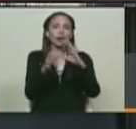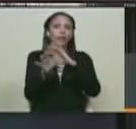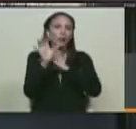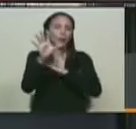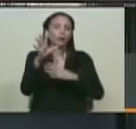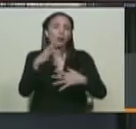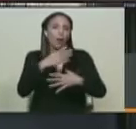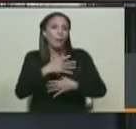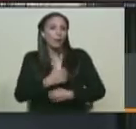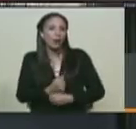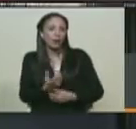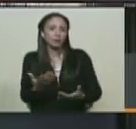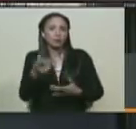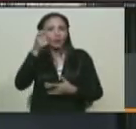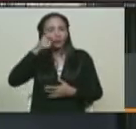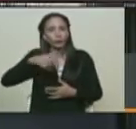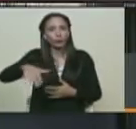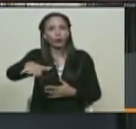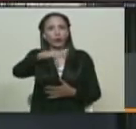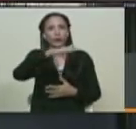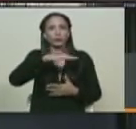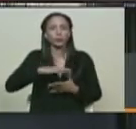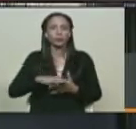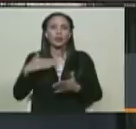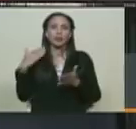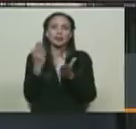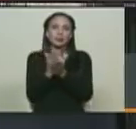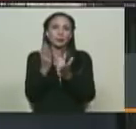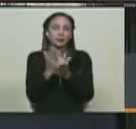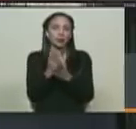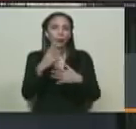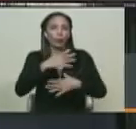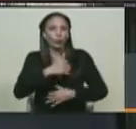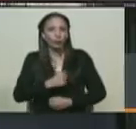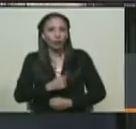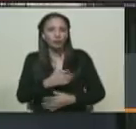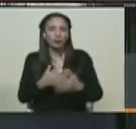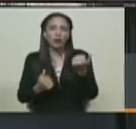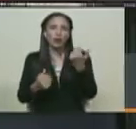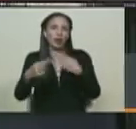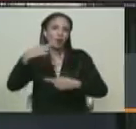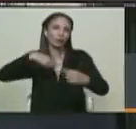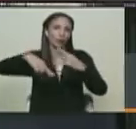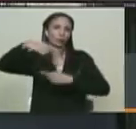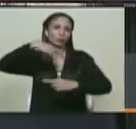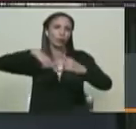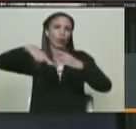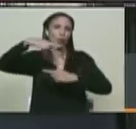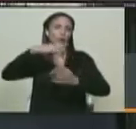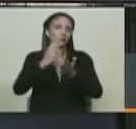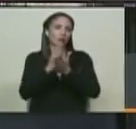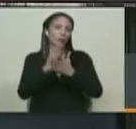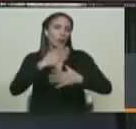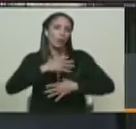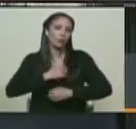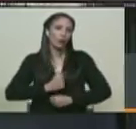esperanza renovada de un pueblo que siempre ha confiado en su revolución y confía en su revolución.